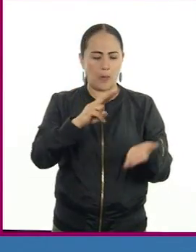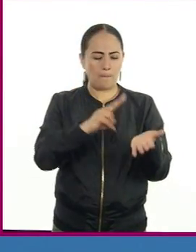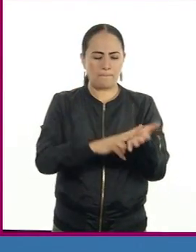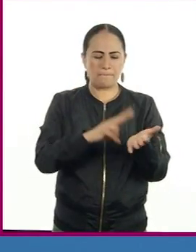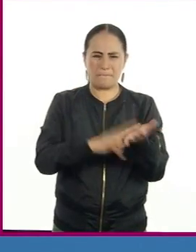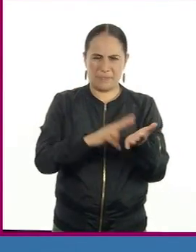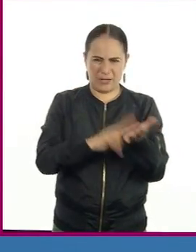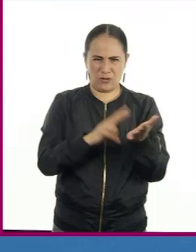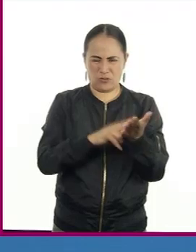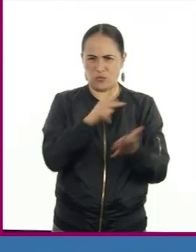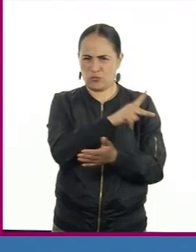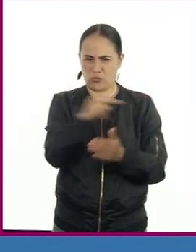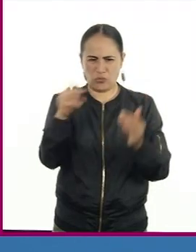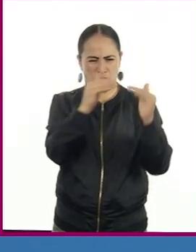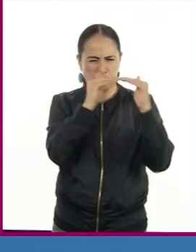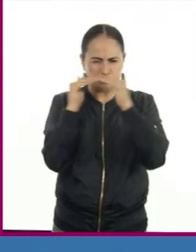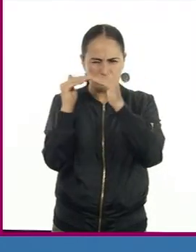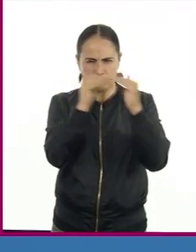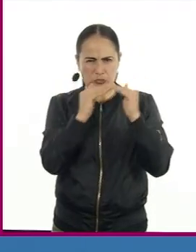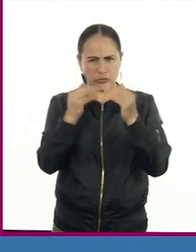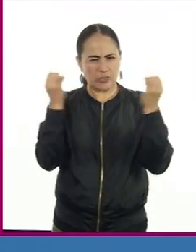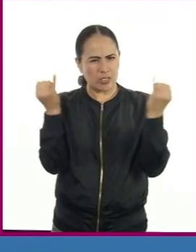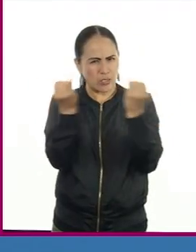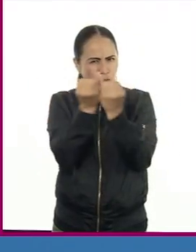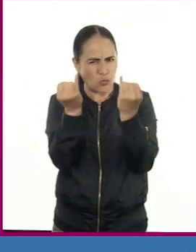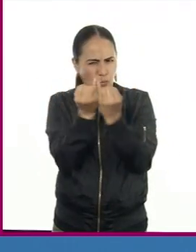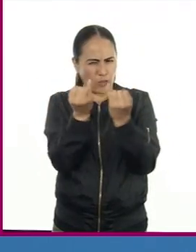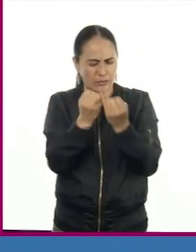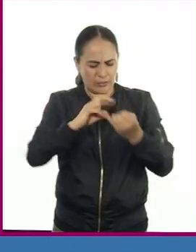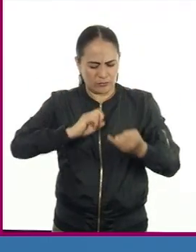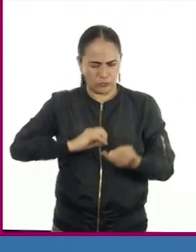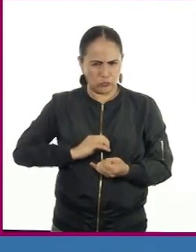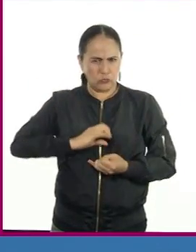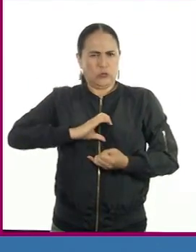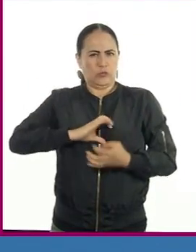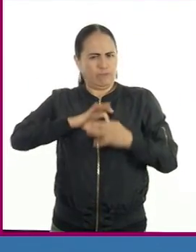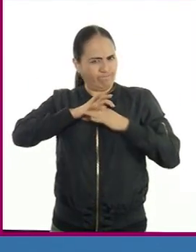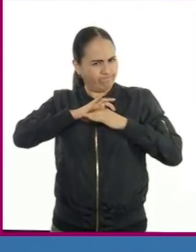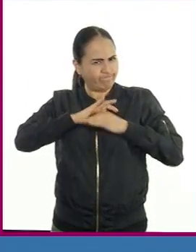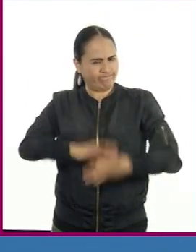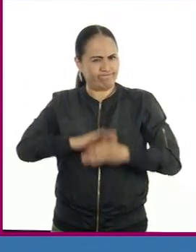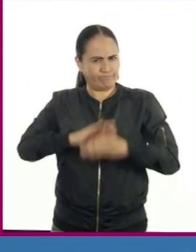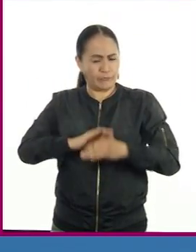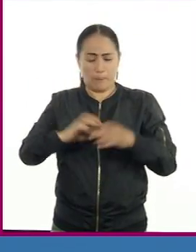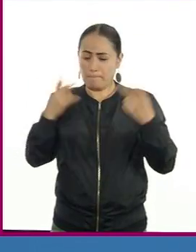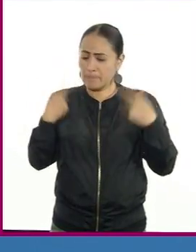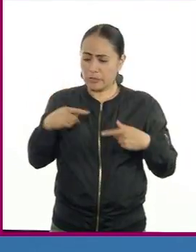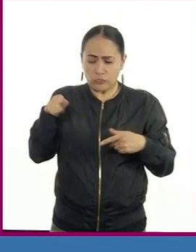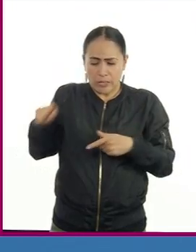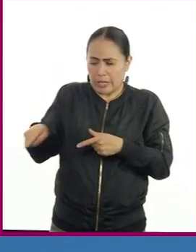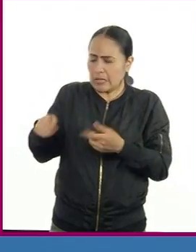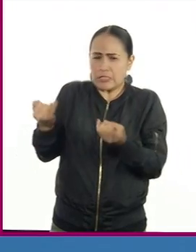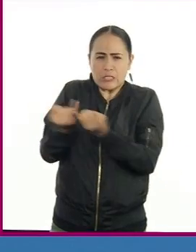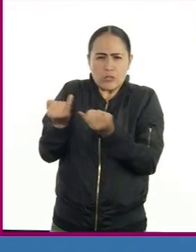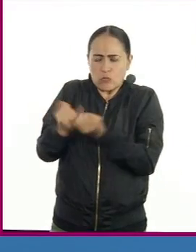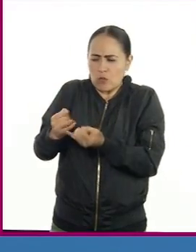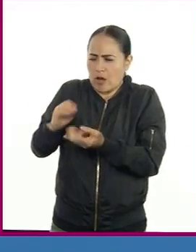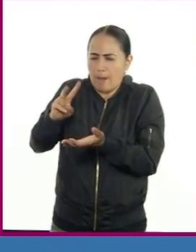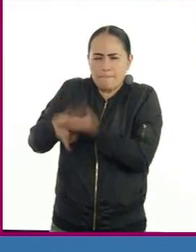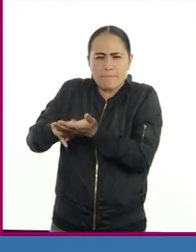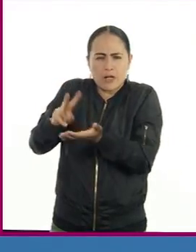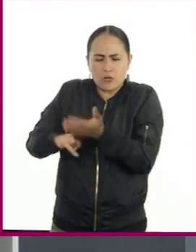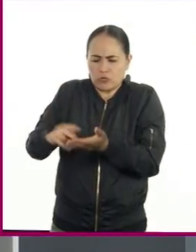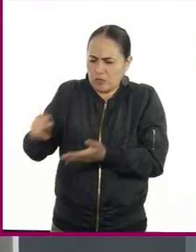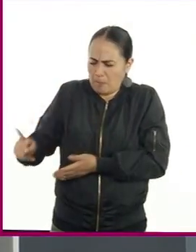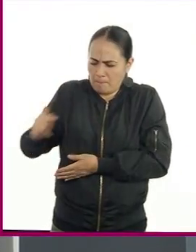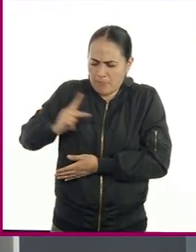de la igualdad está vinculado con la dignidad humana, porque la otra persona es igual de valiosa que tú o que